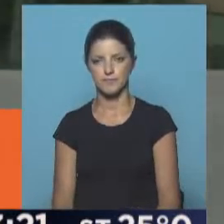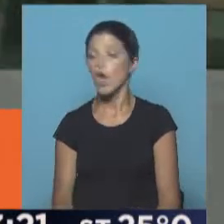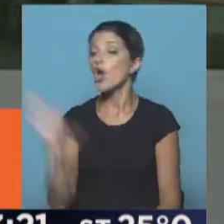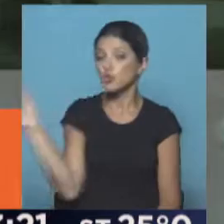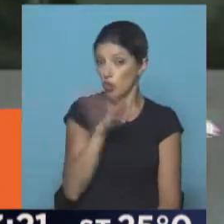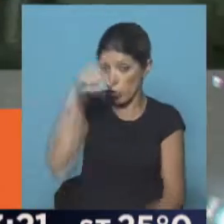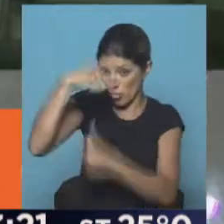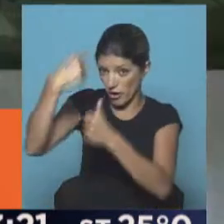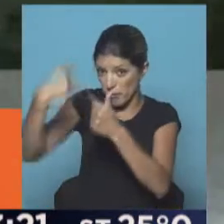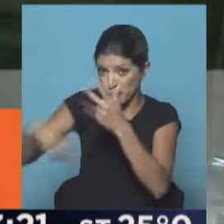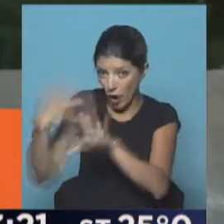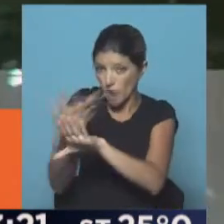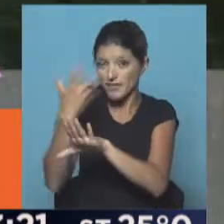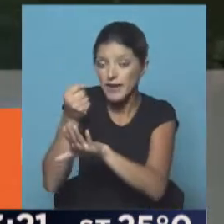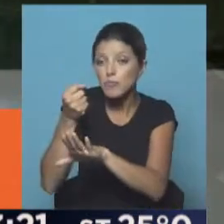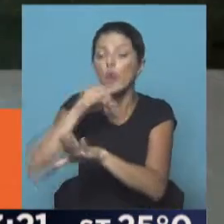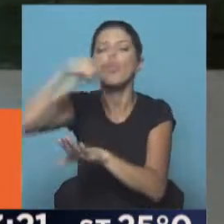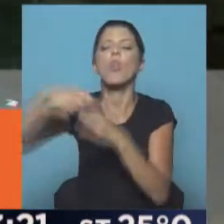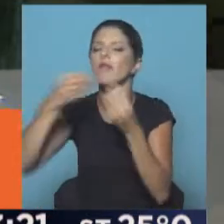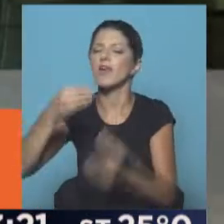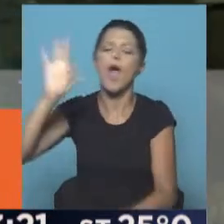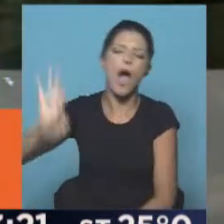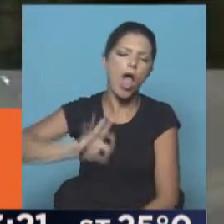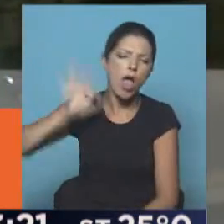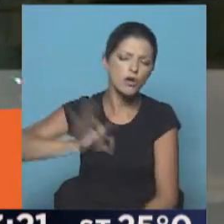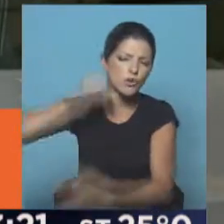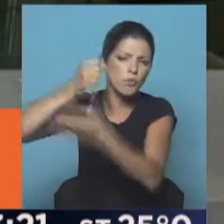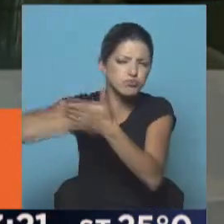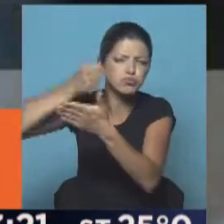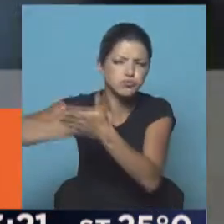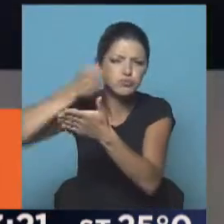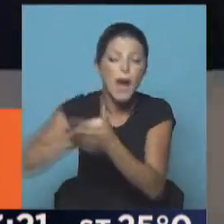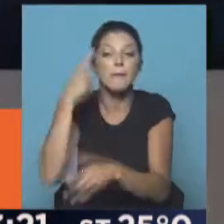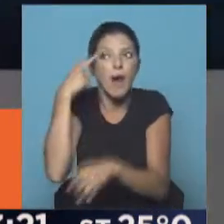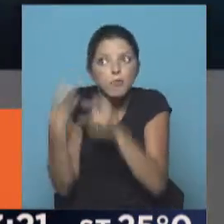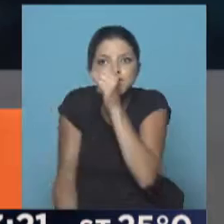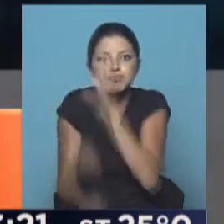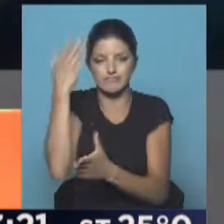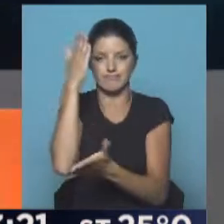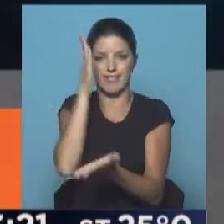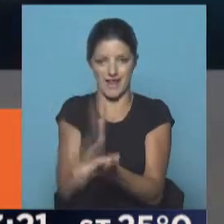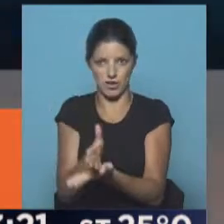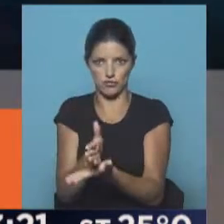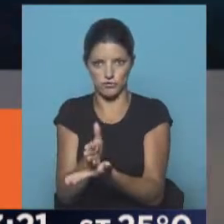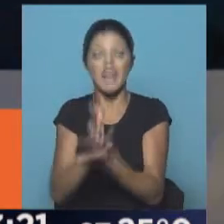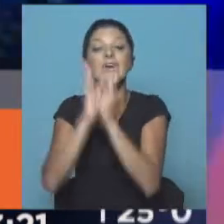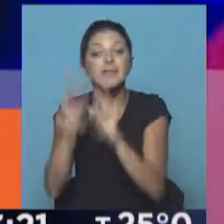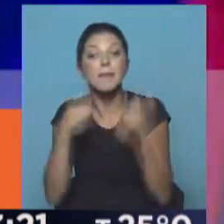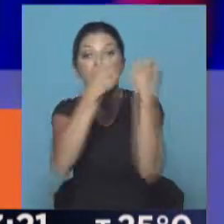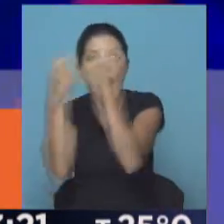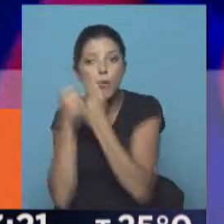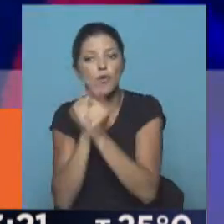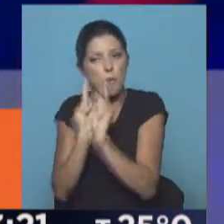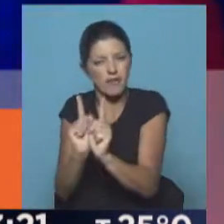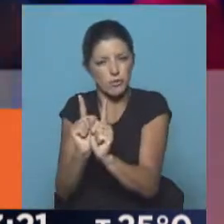tenemos es resultado de luchas, y luchas que crearon derechos y que crearon consensos en torno de esos